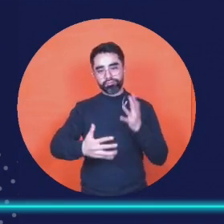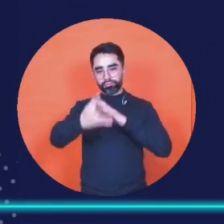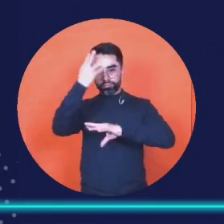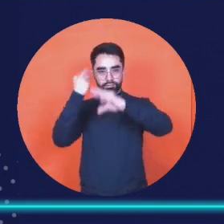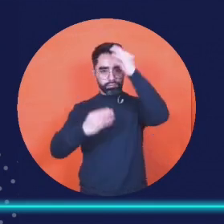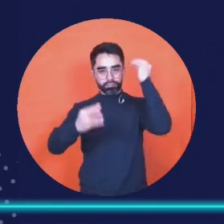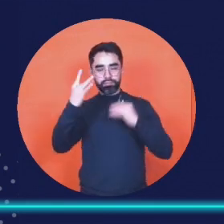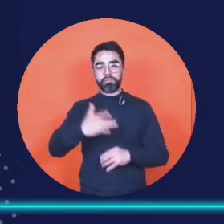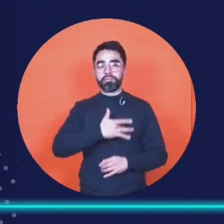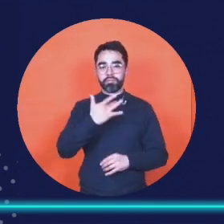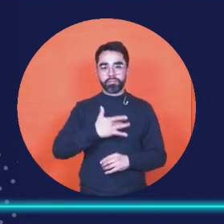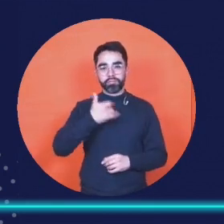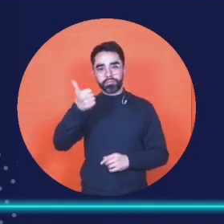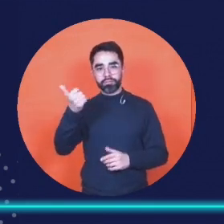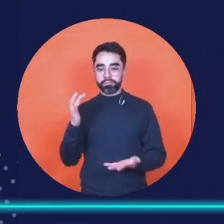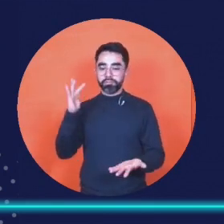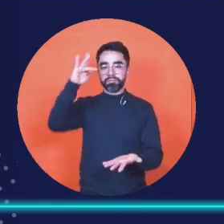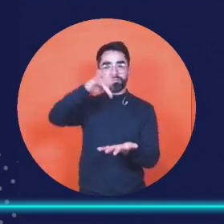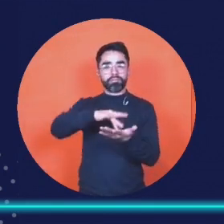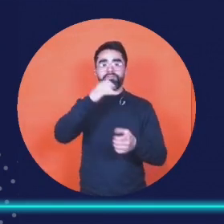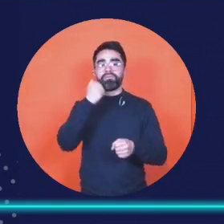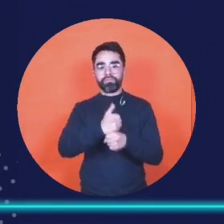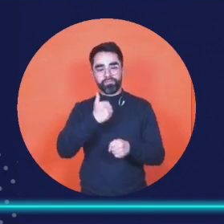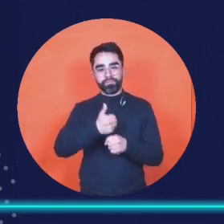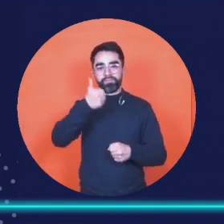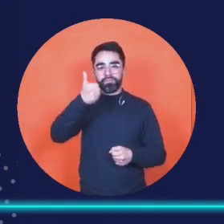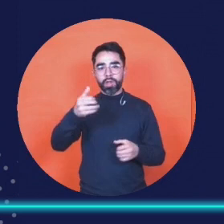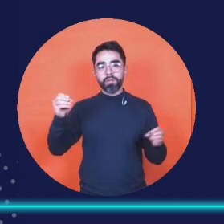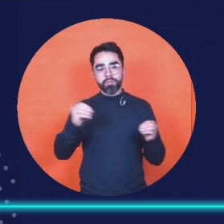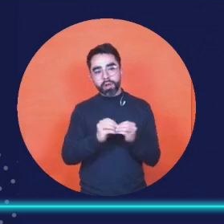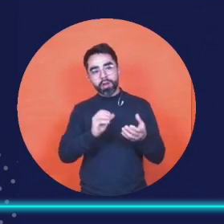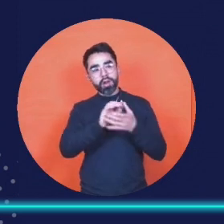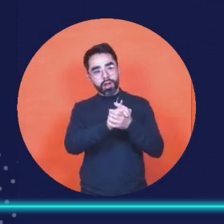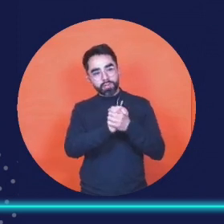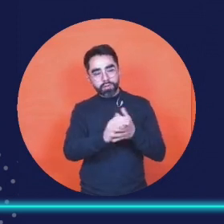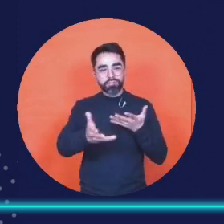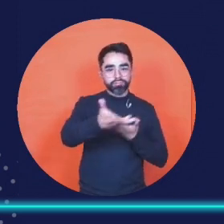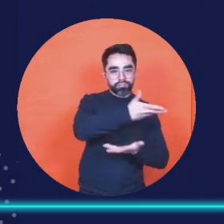se sientan bien y lleguen al trabajo bien y tengan unas buenas relaciones con sus amigos,